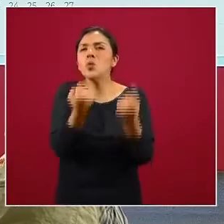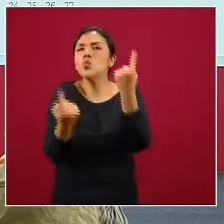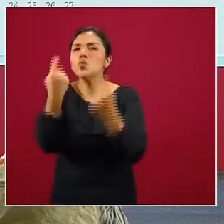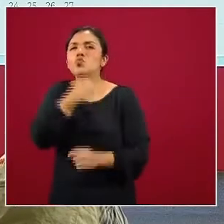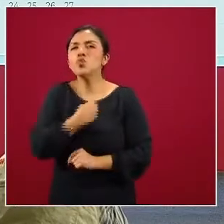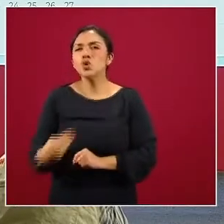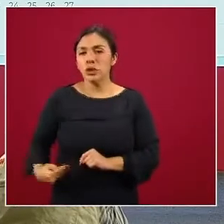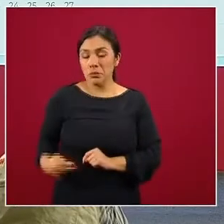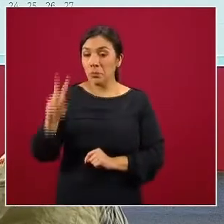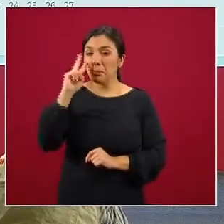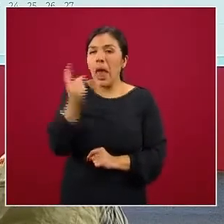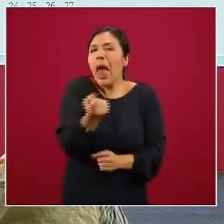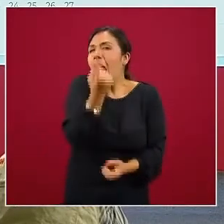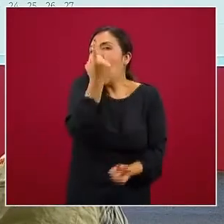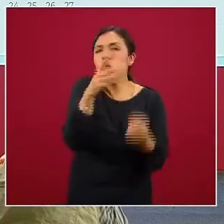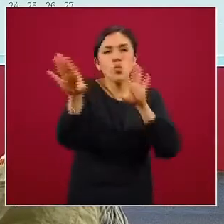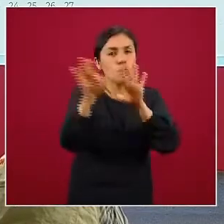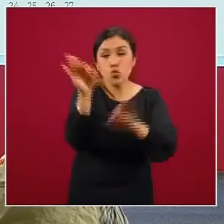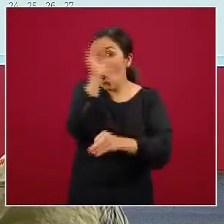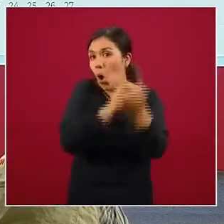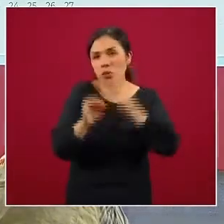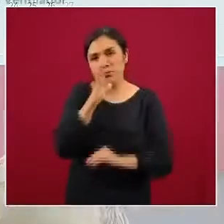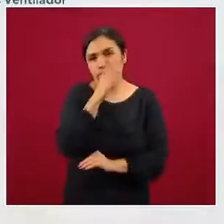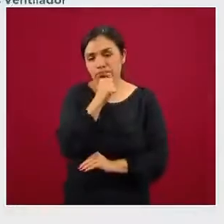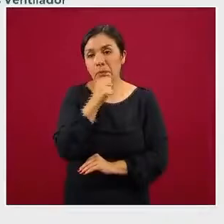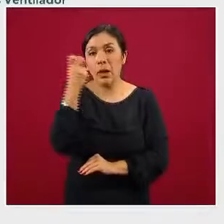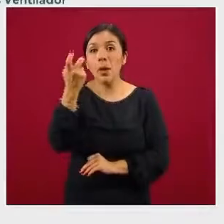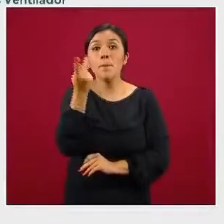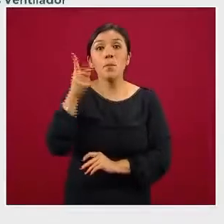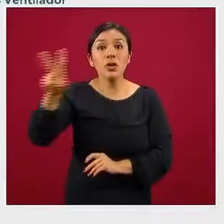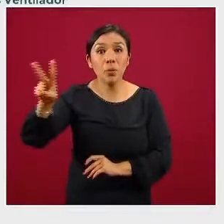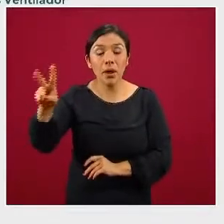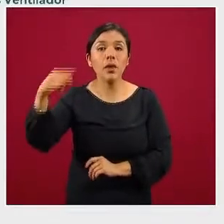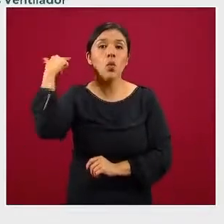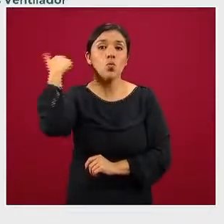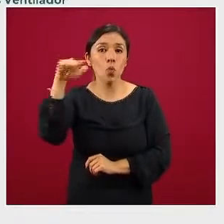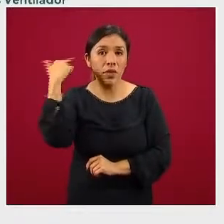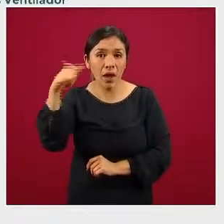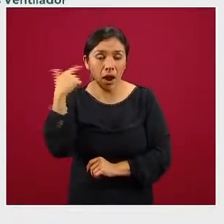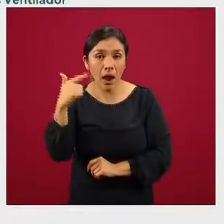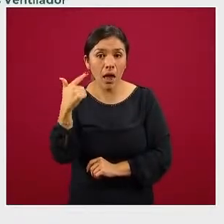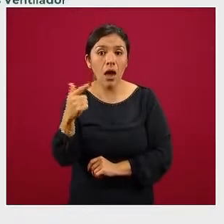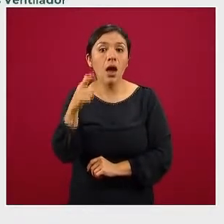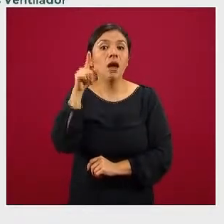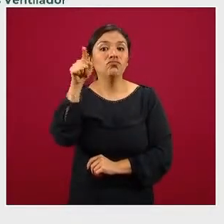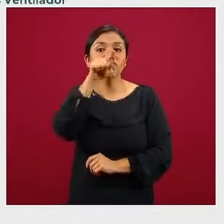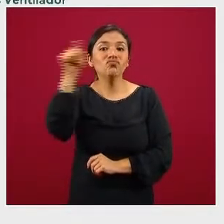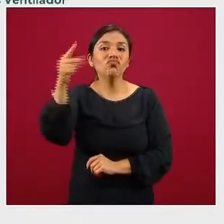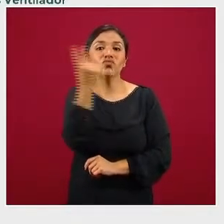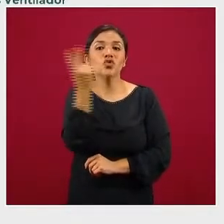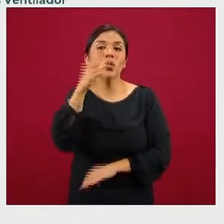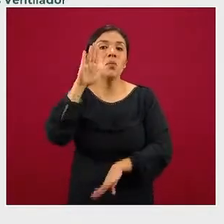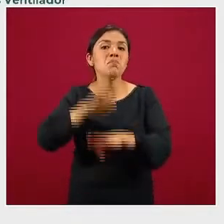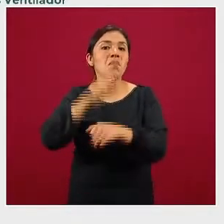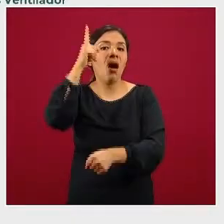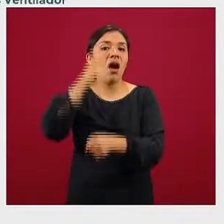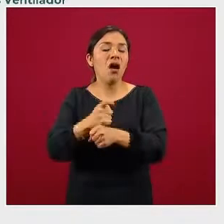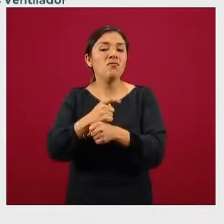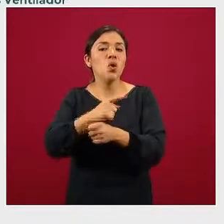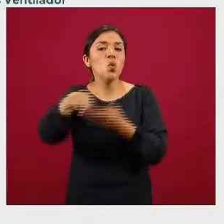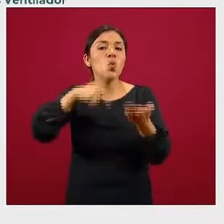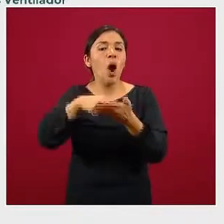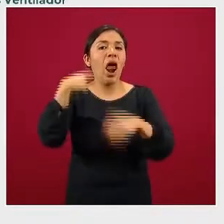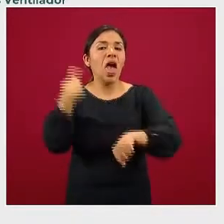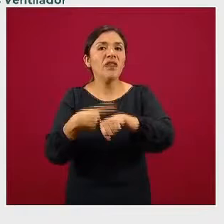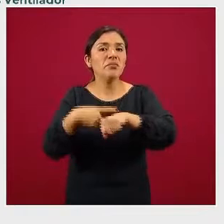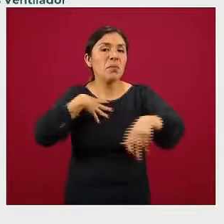municipios. Tomamos solo algunos, no son todos. Puerto Vallarta, Guadalajara son las zonas donde la epidemia